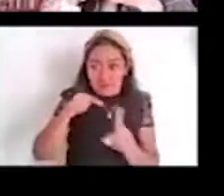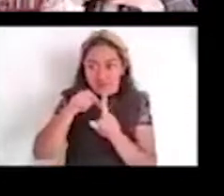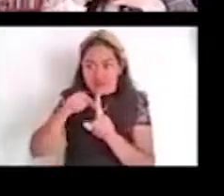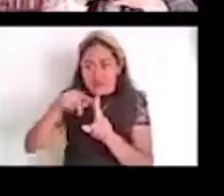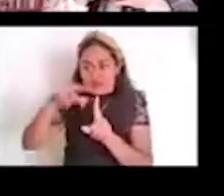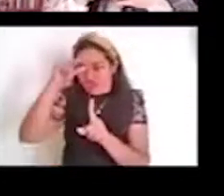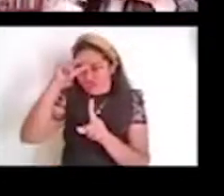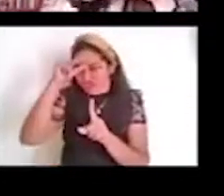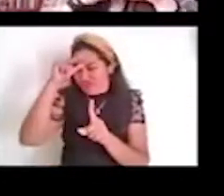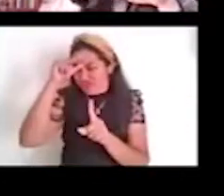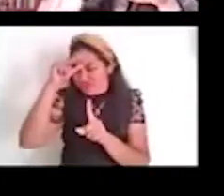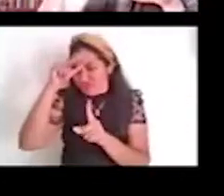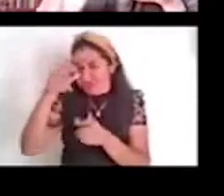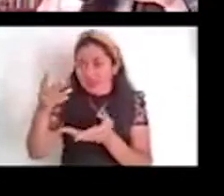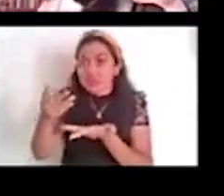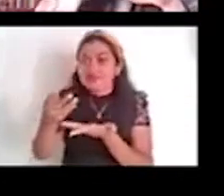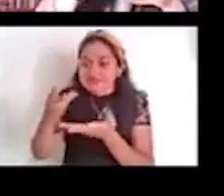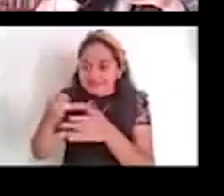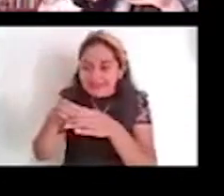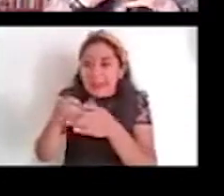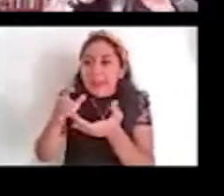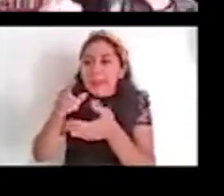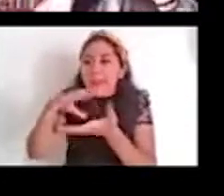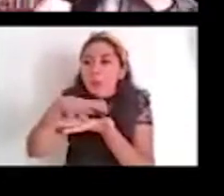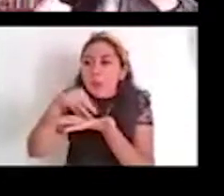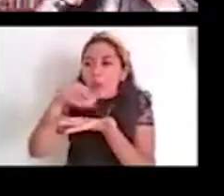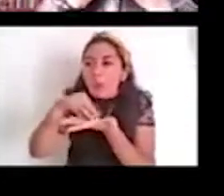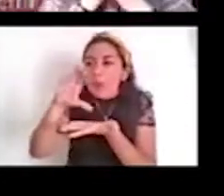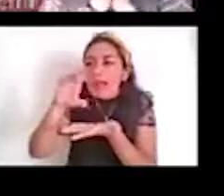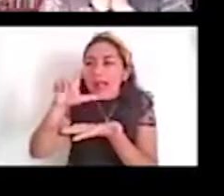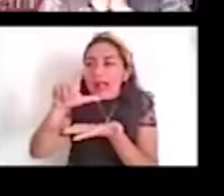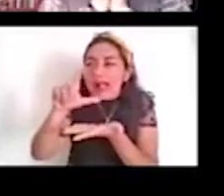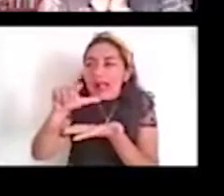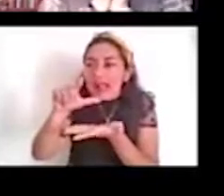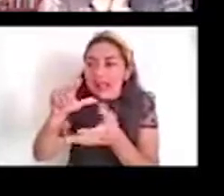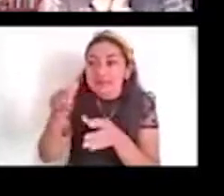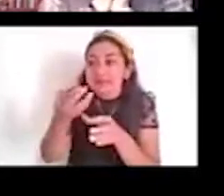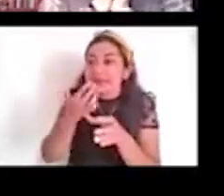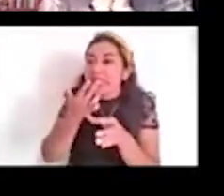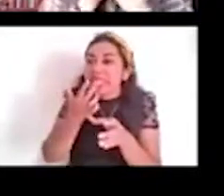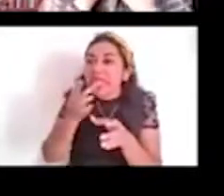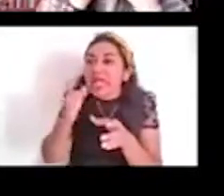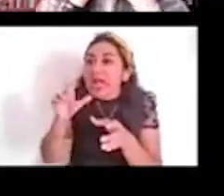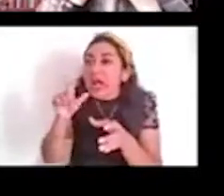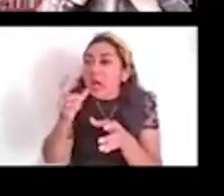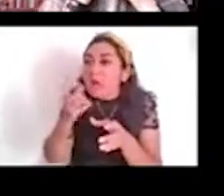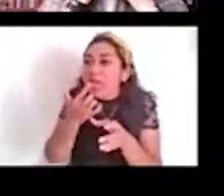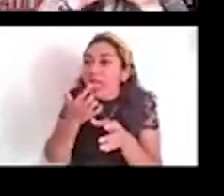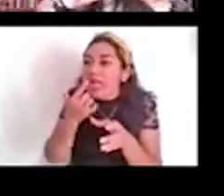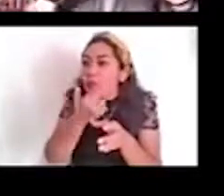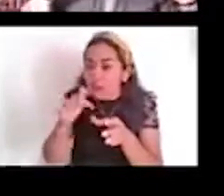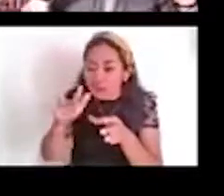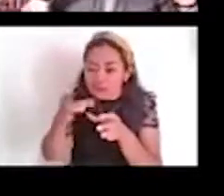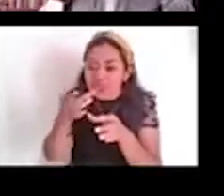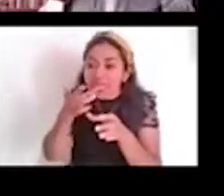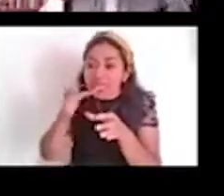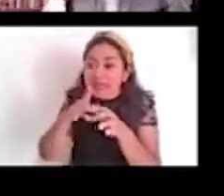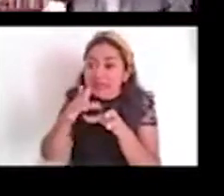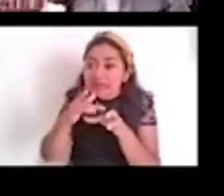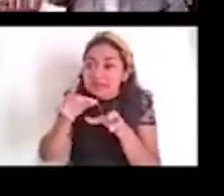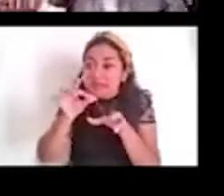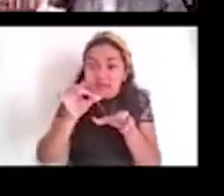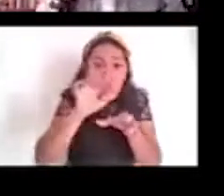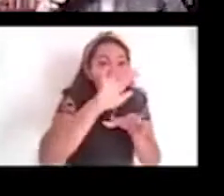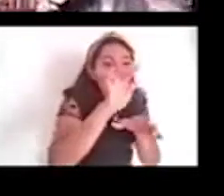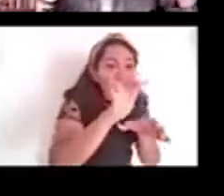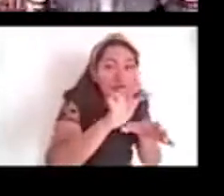y con cuya saliva se arreglaban las fisuras que pudieran presentarse en el